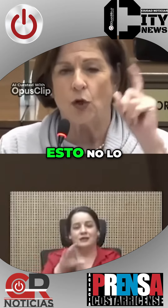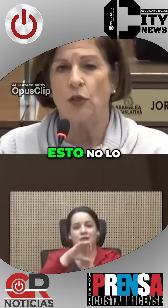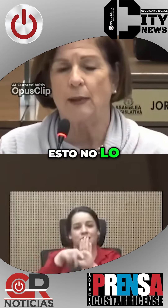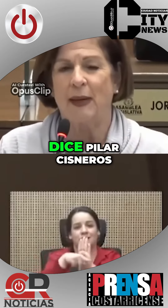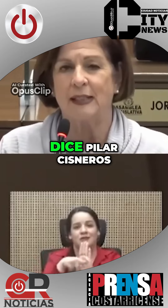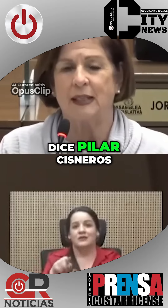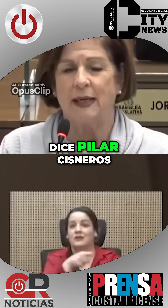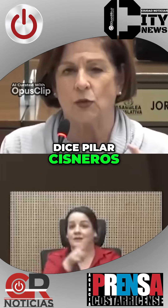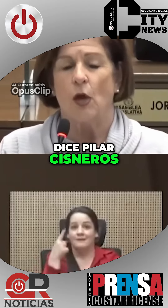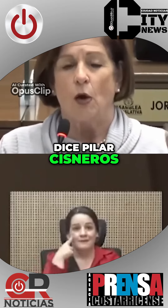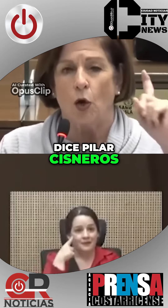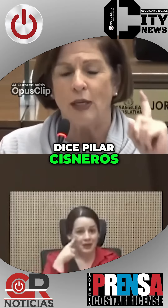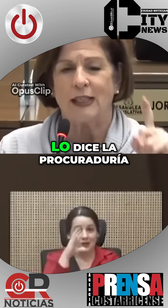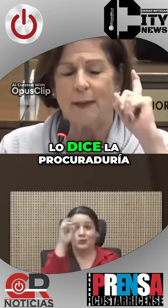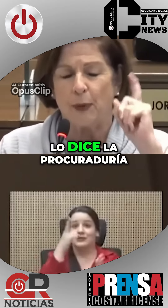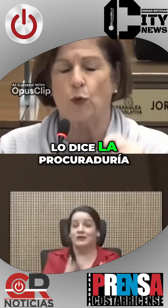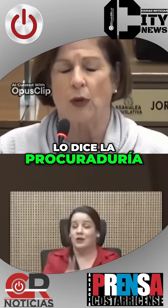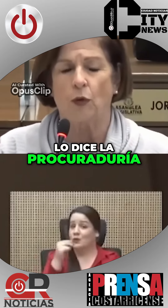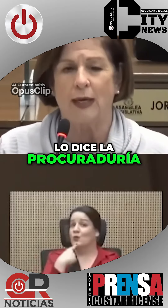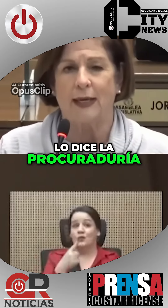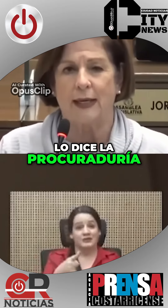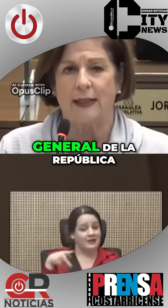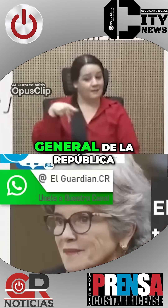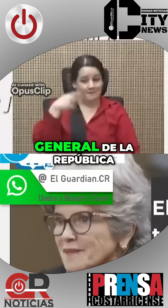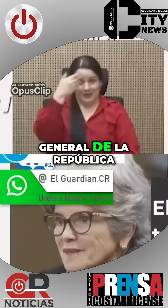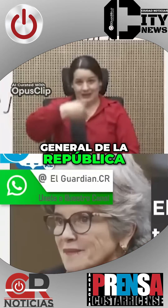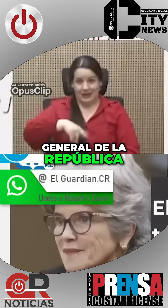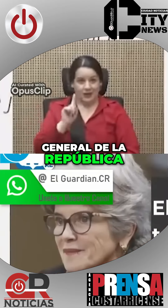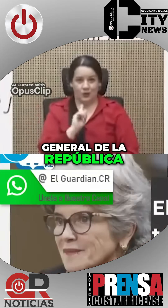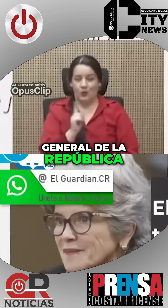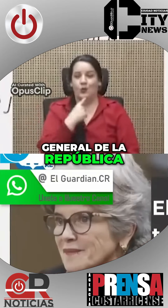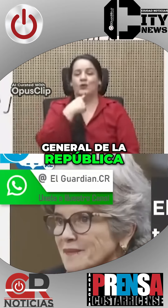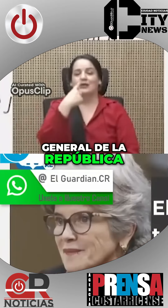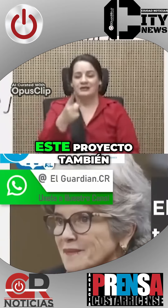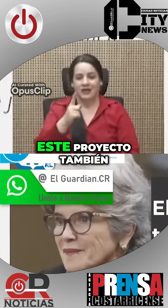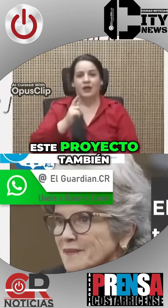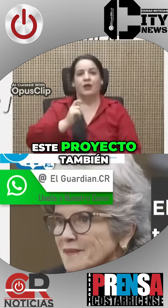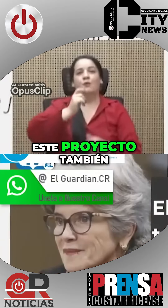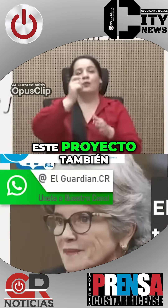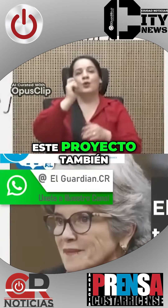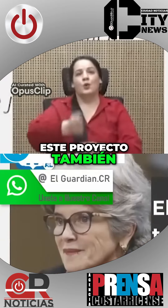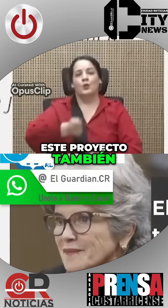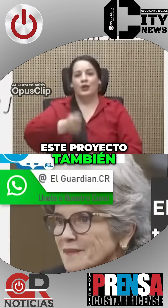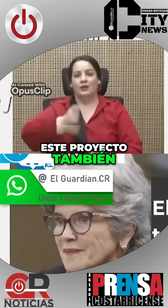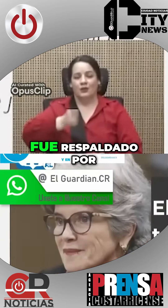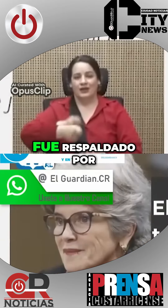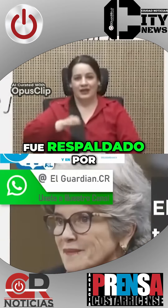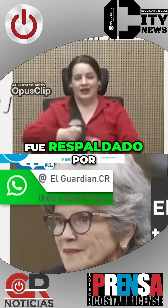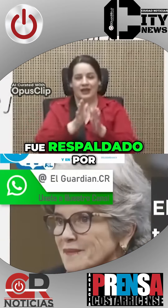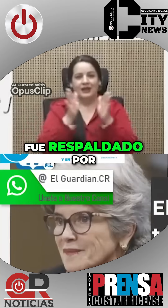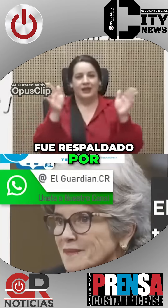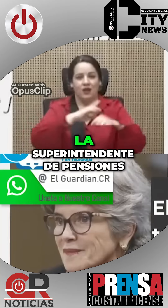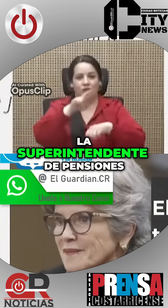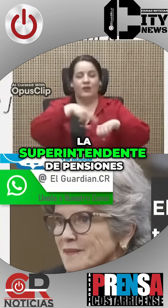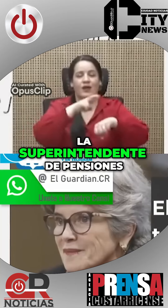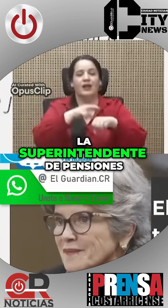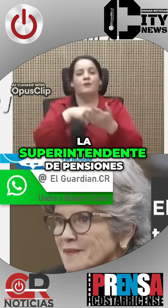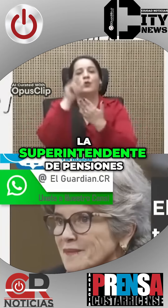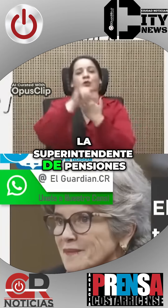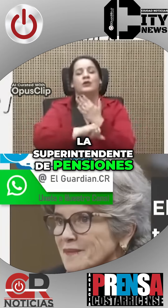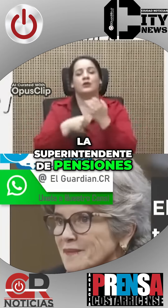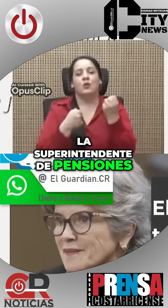costarricenses, esto no lo dice Pilar Cisneros, lo dice la Procuraduría General de la República. Este proyecto también fue respaldado por la